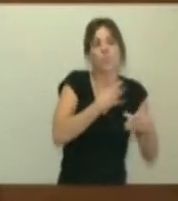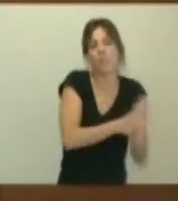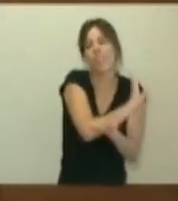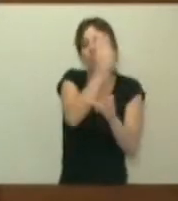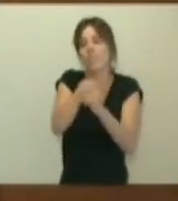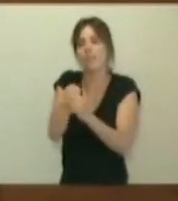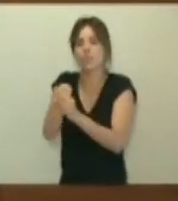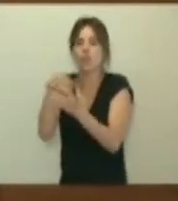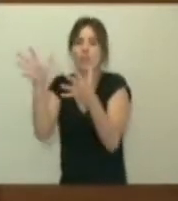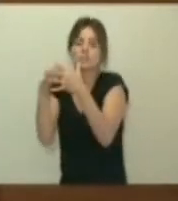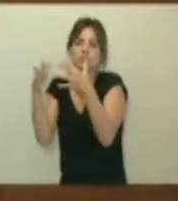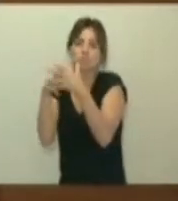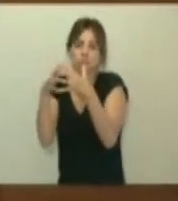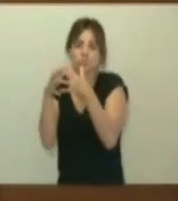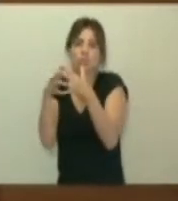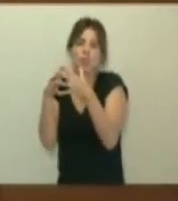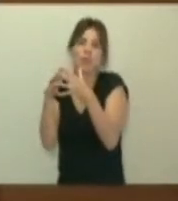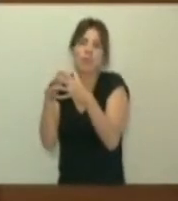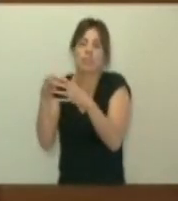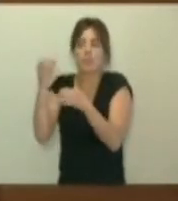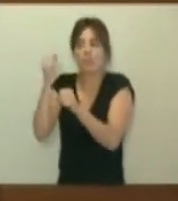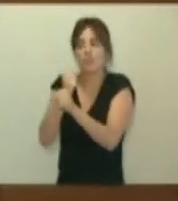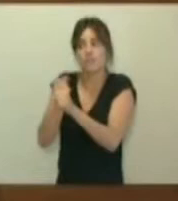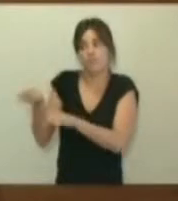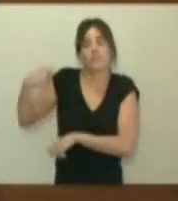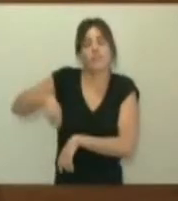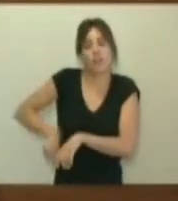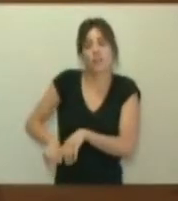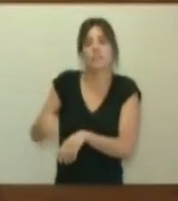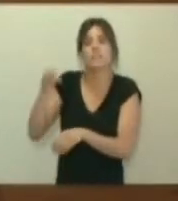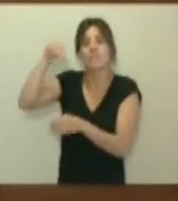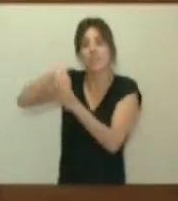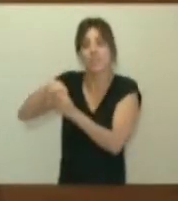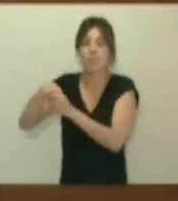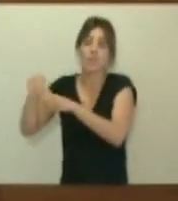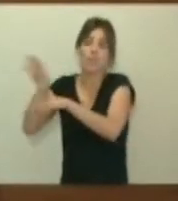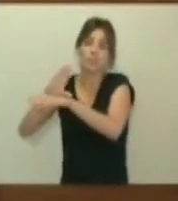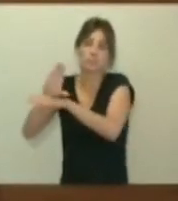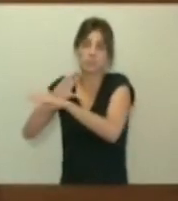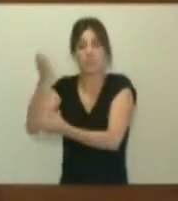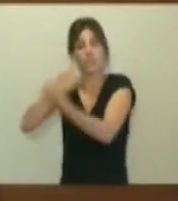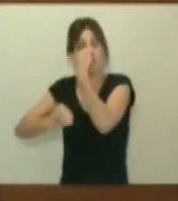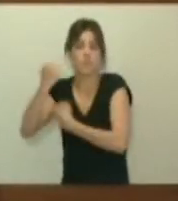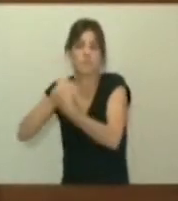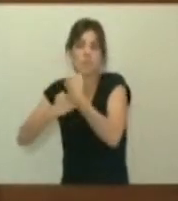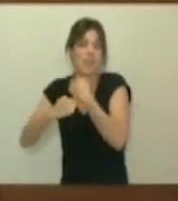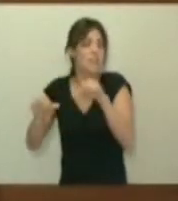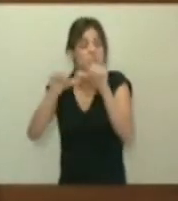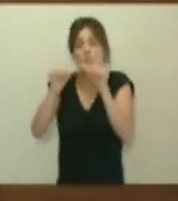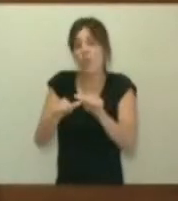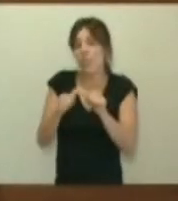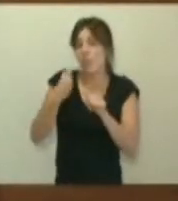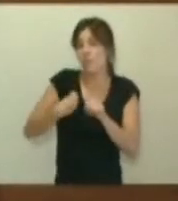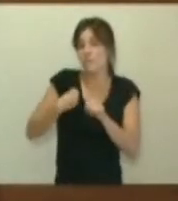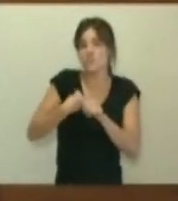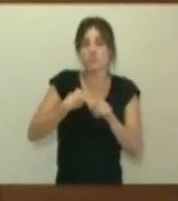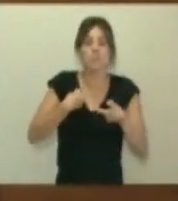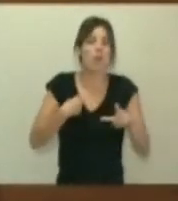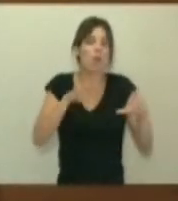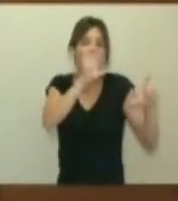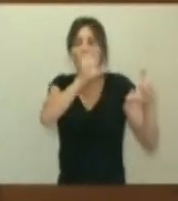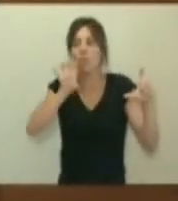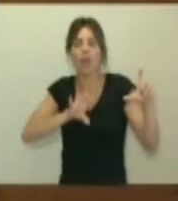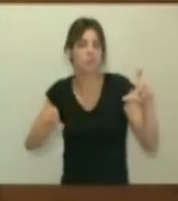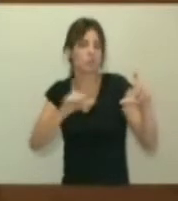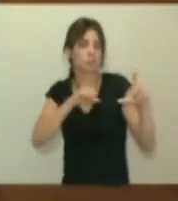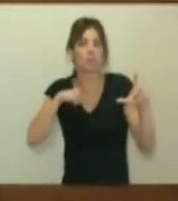de la Consejería de Economía. Este es, además, el modelo que existe en el resto de comunidades autónomas en